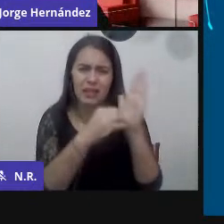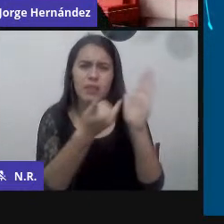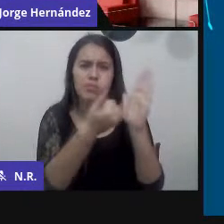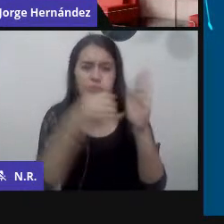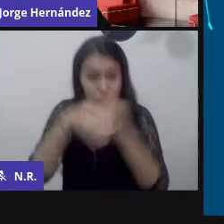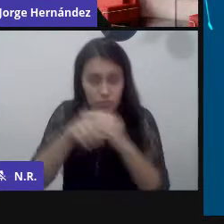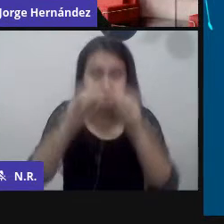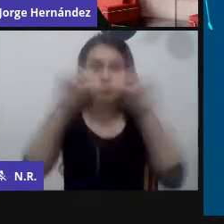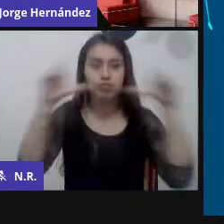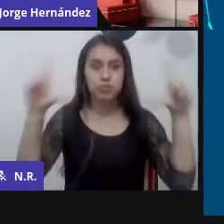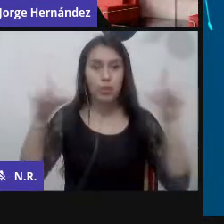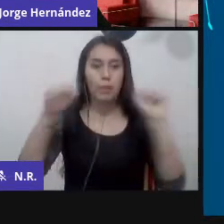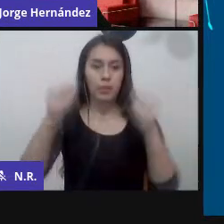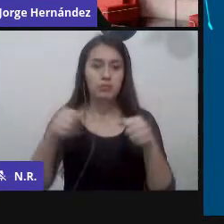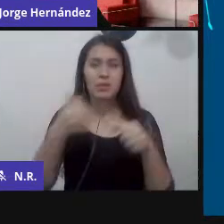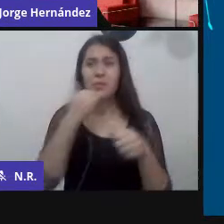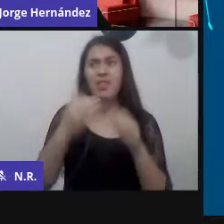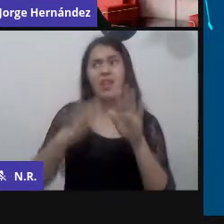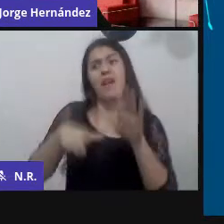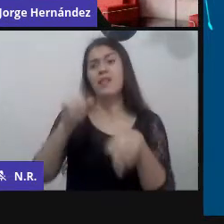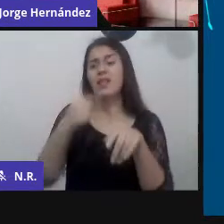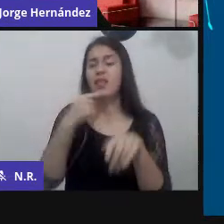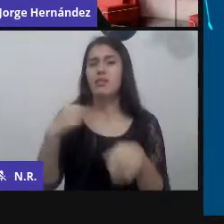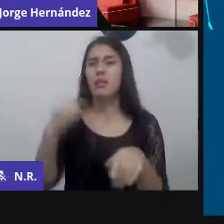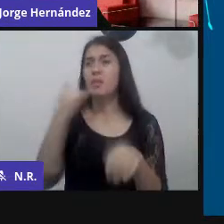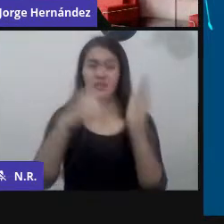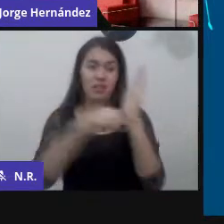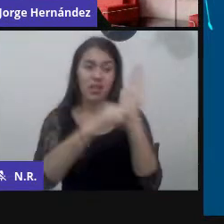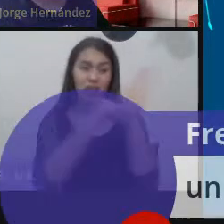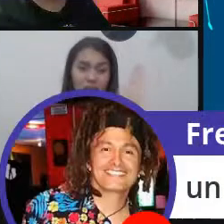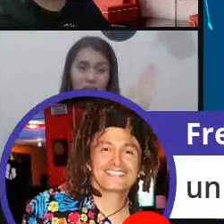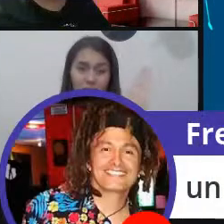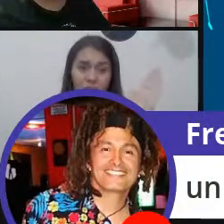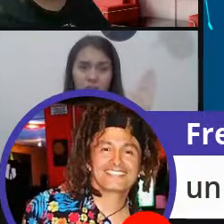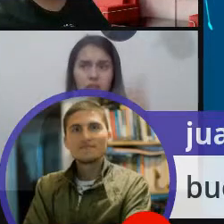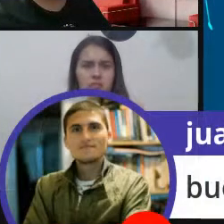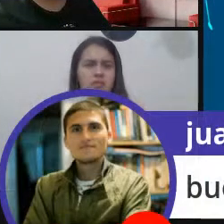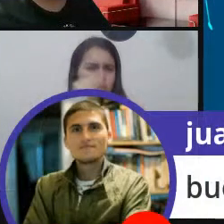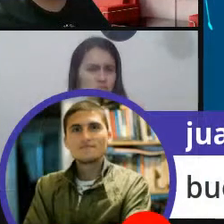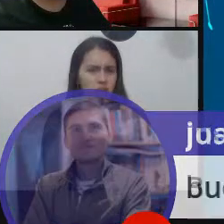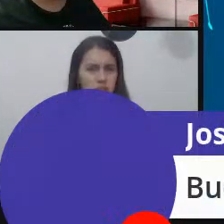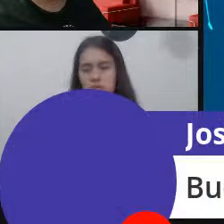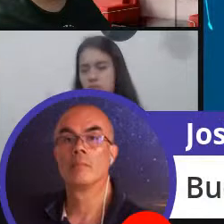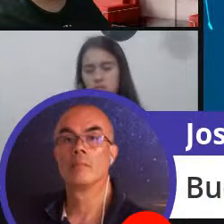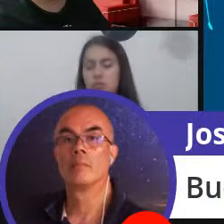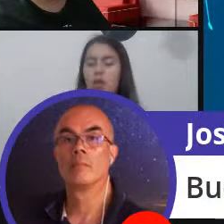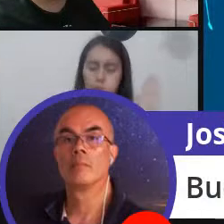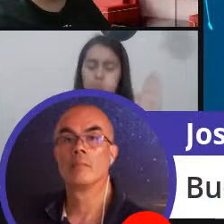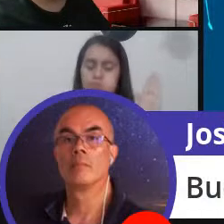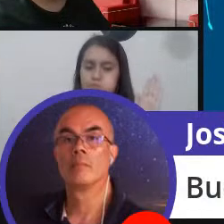veces nos han dicho, pero es que ustedes dejan unos enlaces. Buenas tardes para todos los que están llegando.